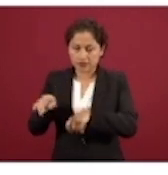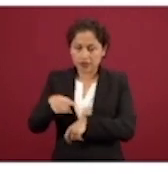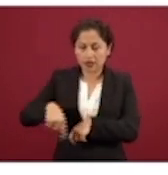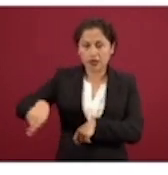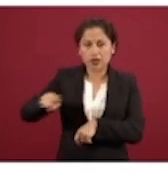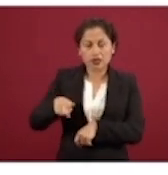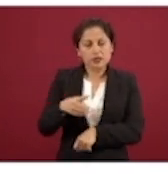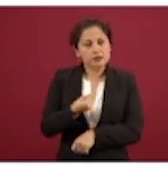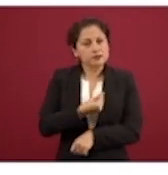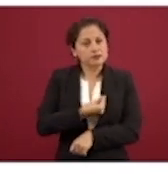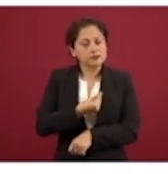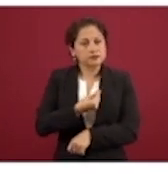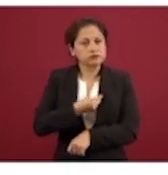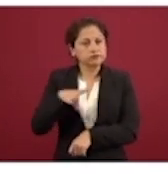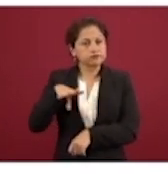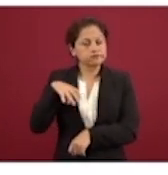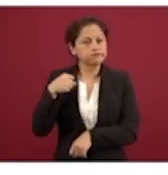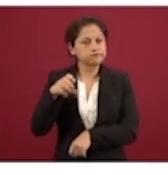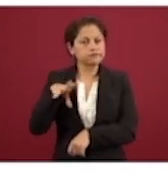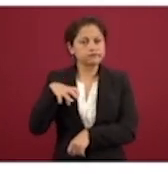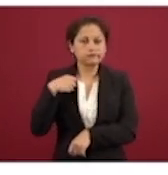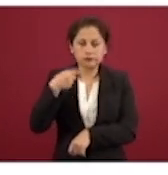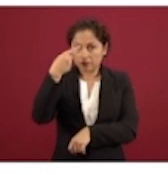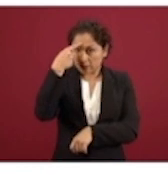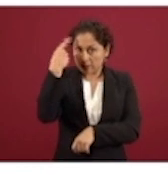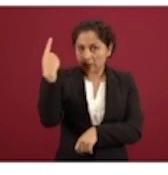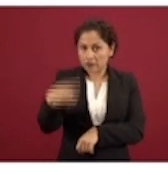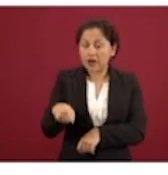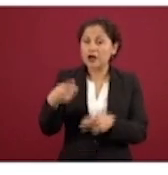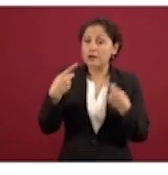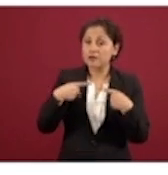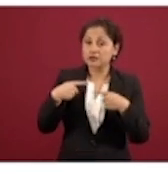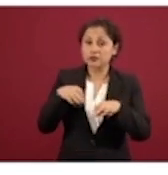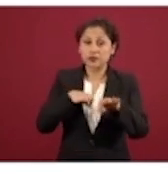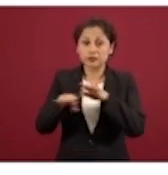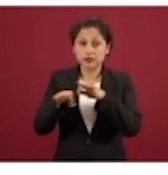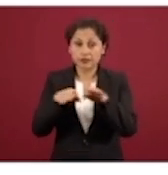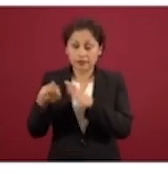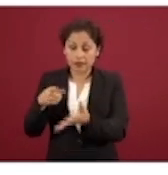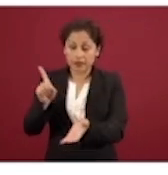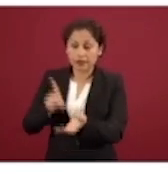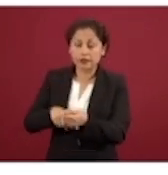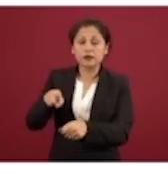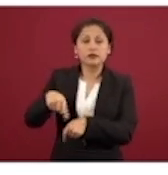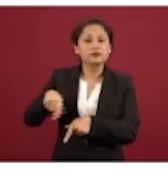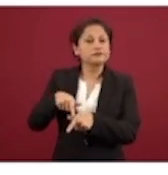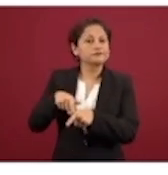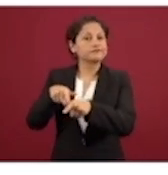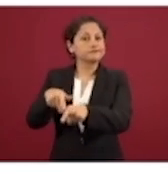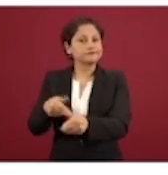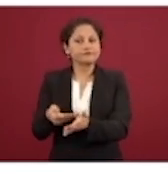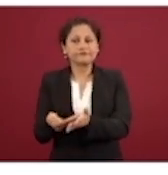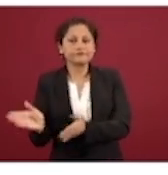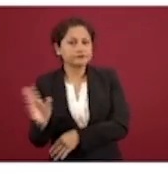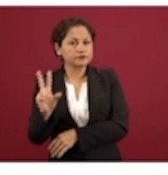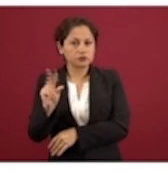mostrado solidaridad frente a sus trabajadores, dando de baja menos, o una parte muy mínima